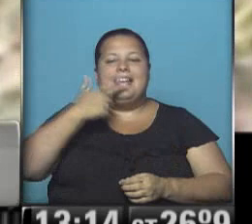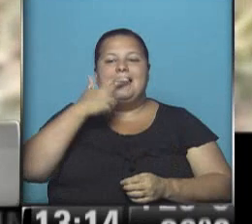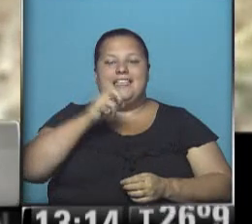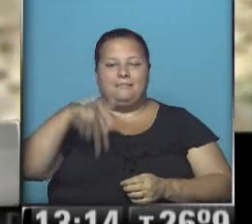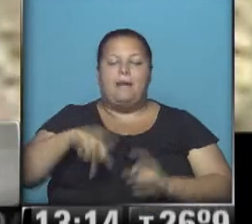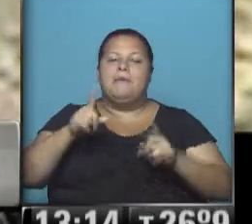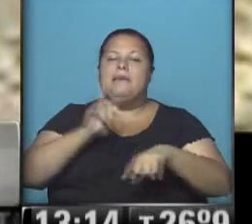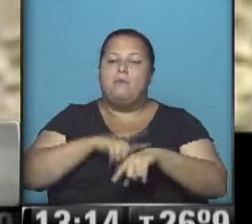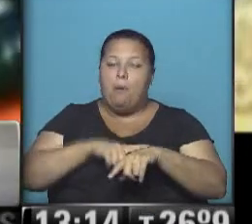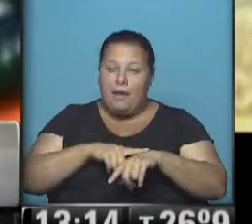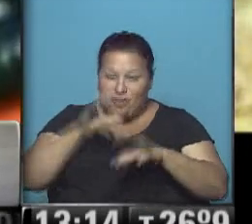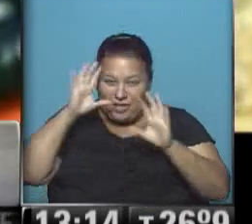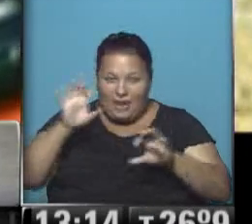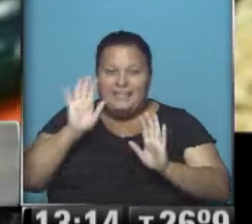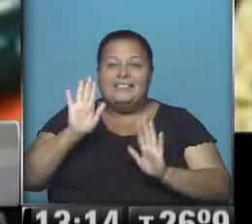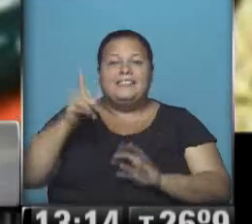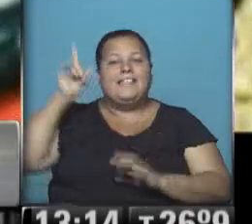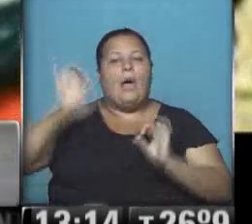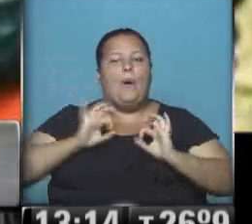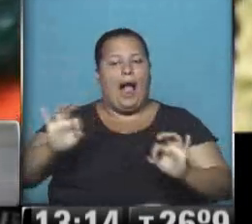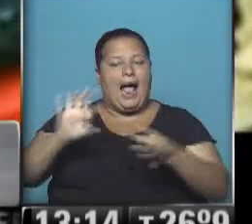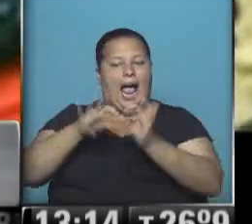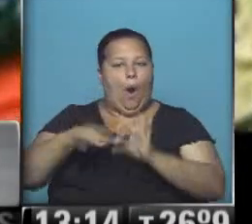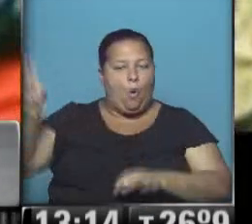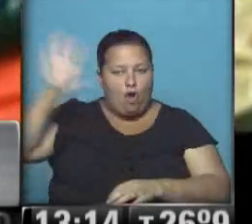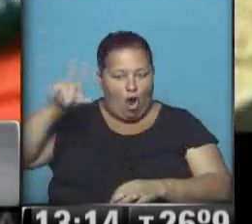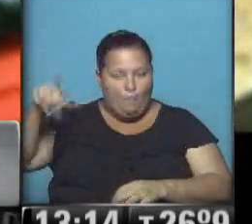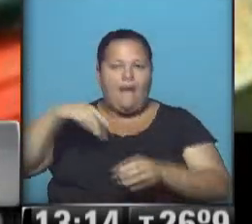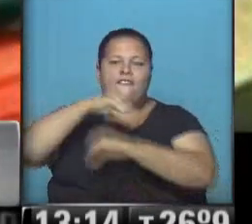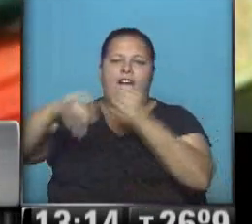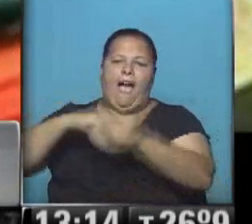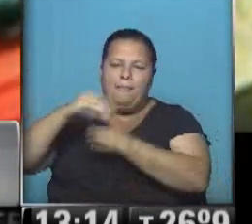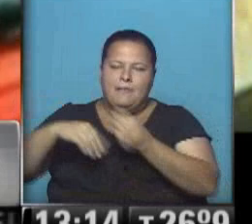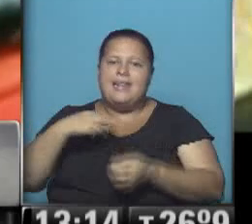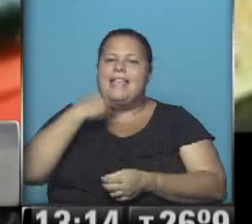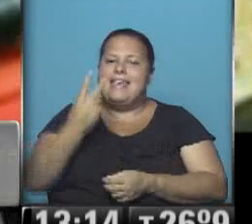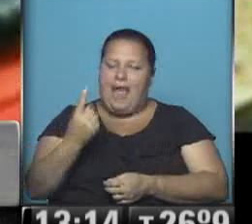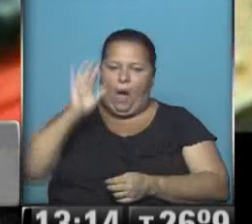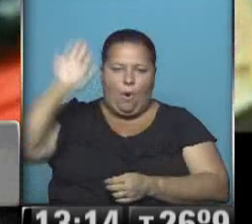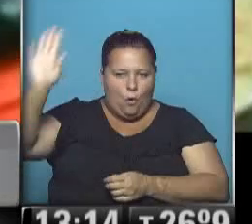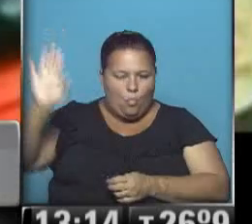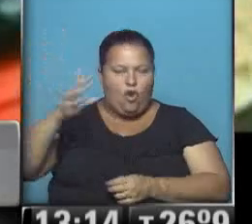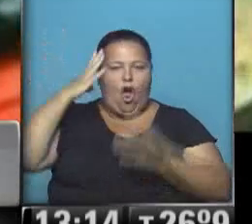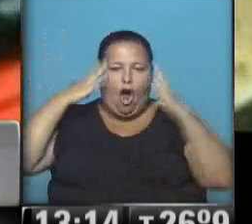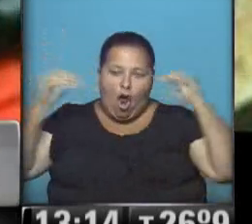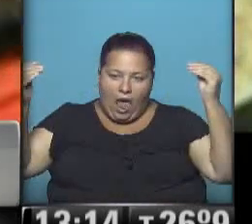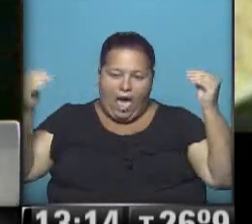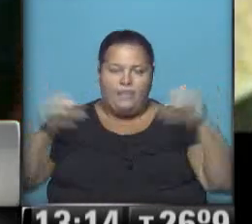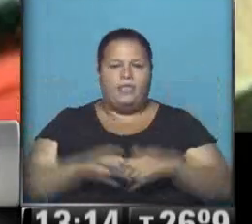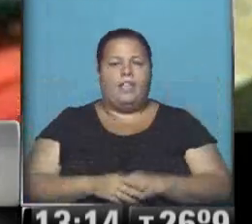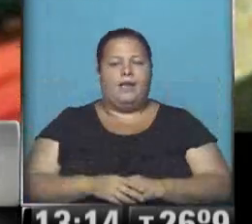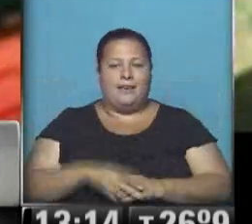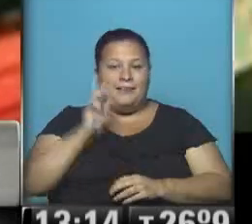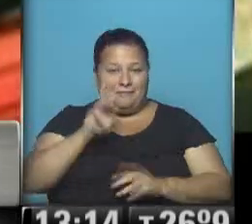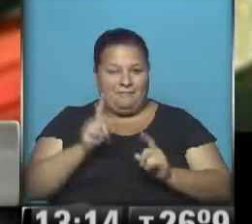el momento en el que, recordemos, él estaba de vacaciones en Europa con su familia, con una de sus hijas en Holanda y... Ahí se lo